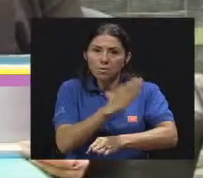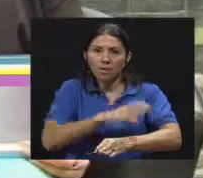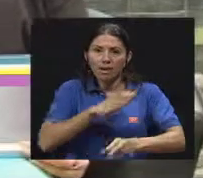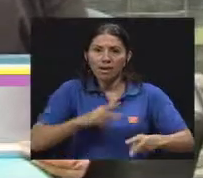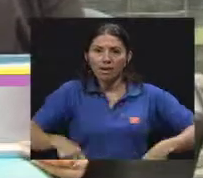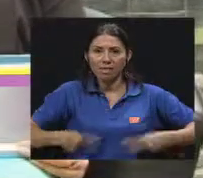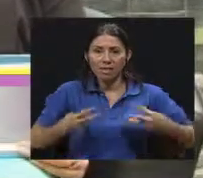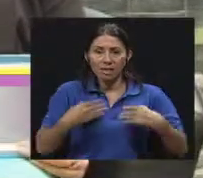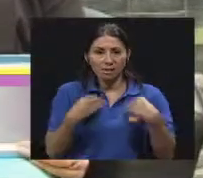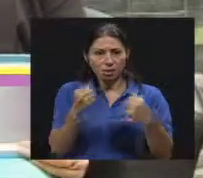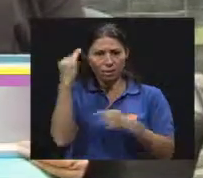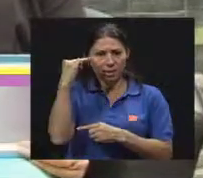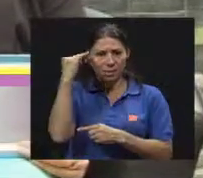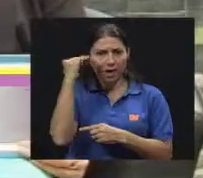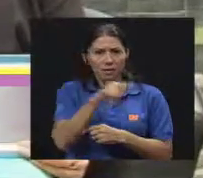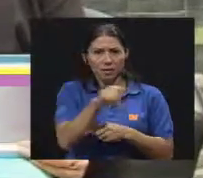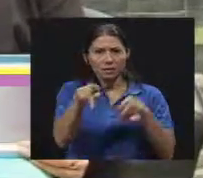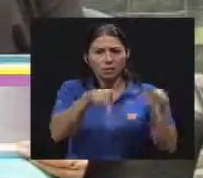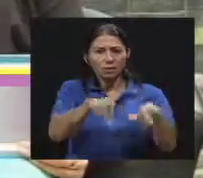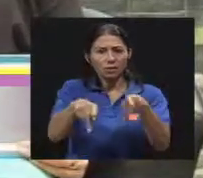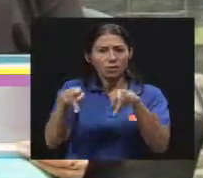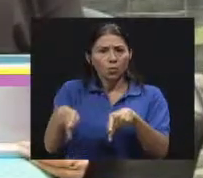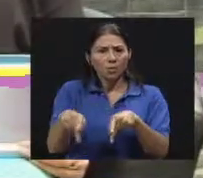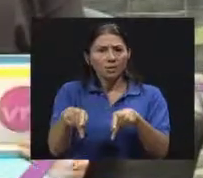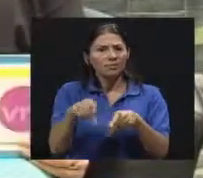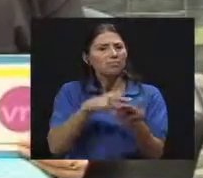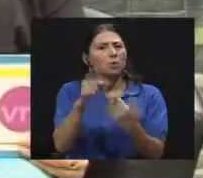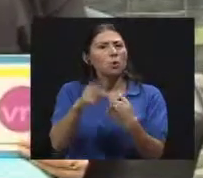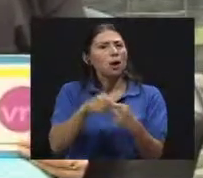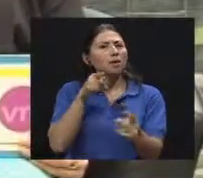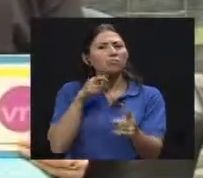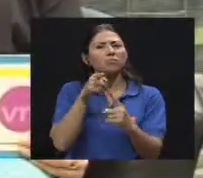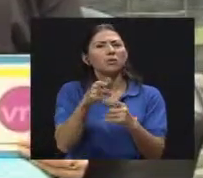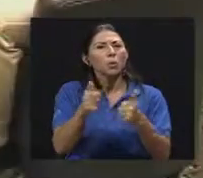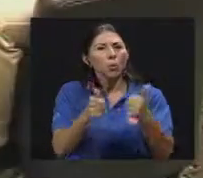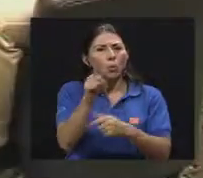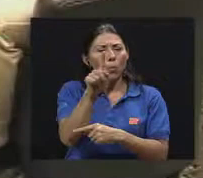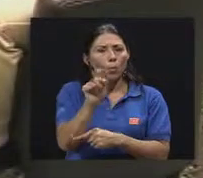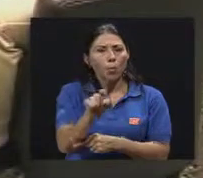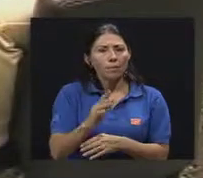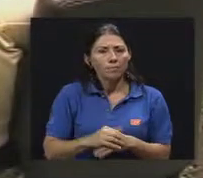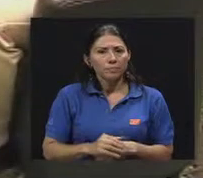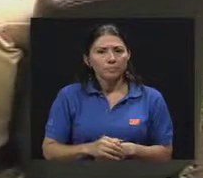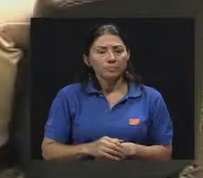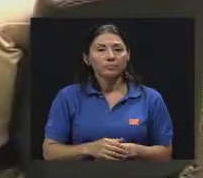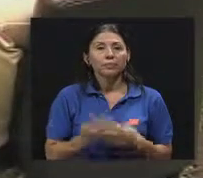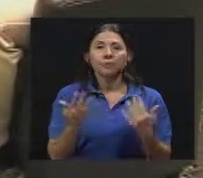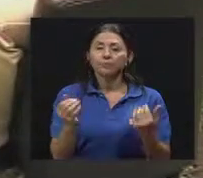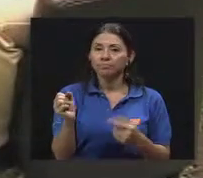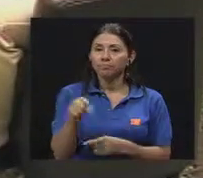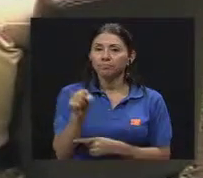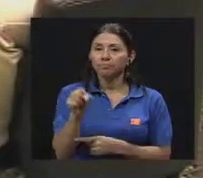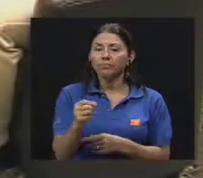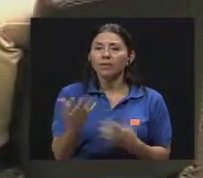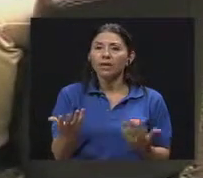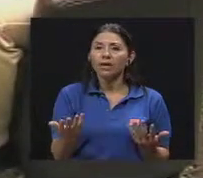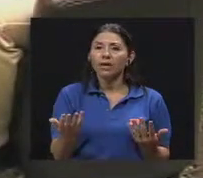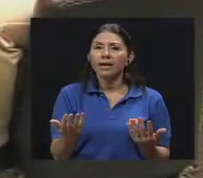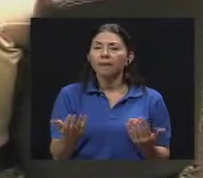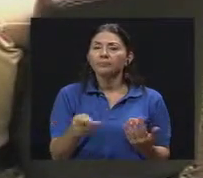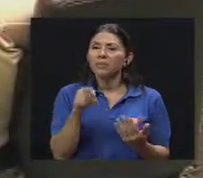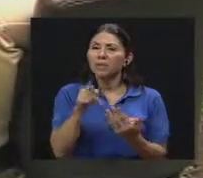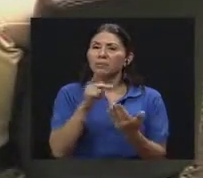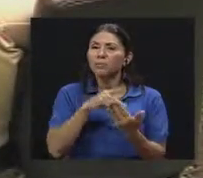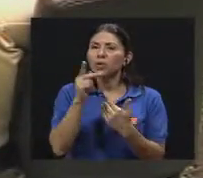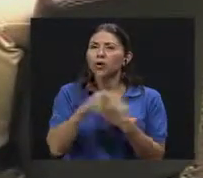personas. Me gustaría que se refiera un poco también al objetivo, ¿verdad?, de estos programas que están en marcha. Básicamente lo que busca